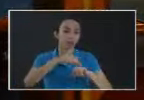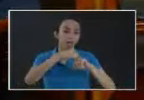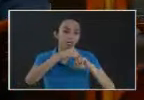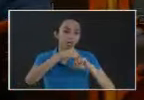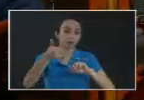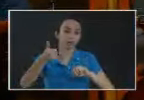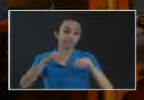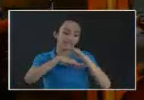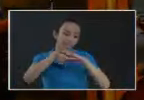saliera de esos lomos